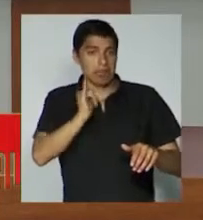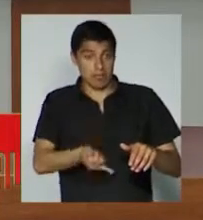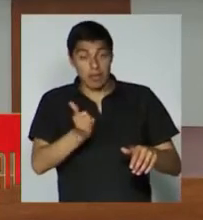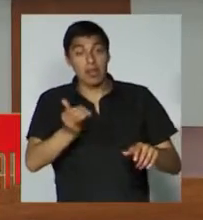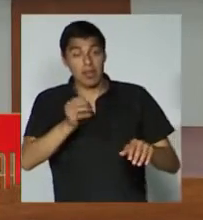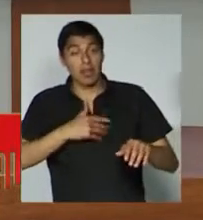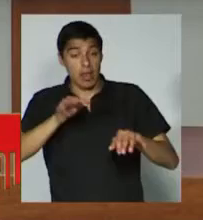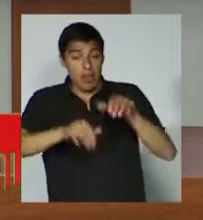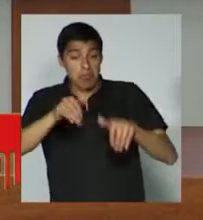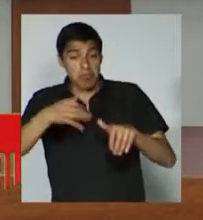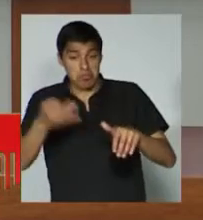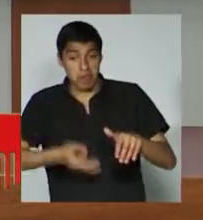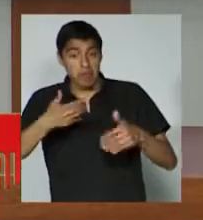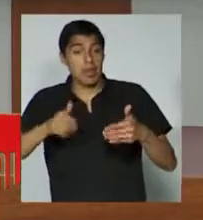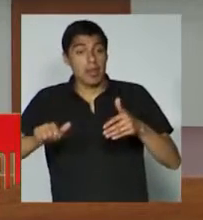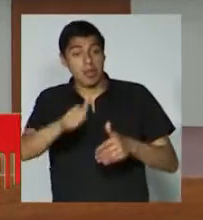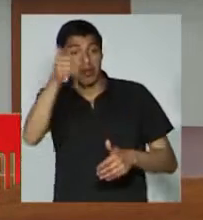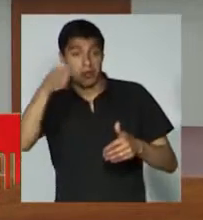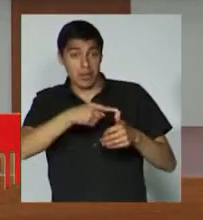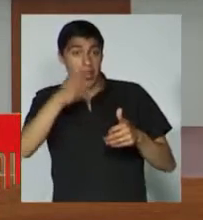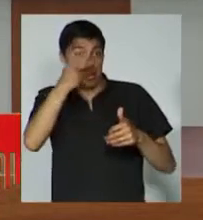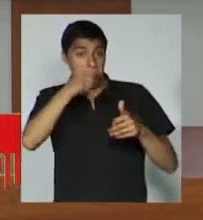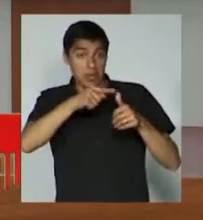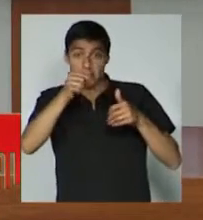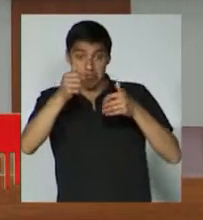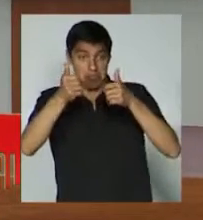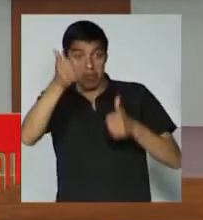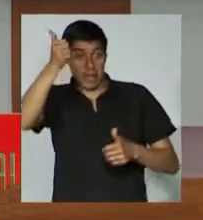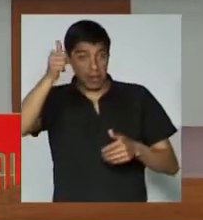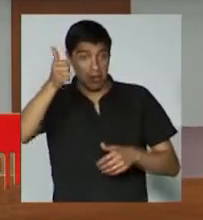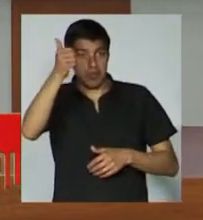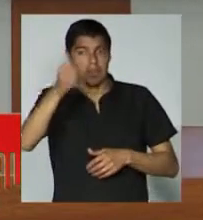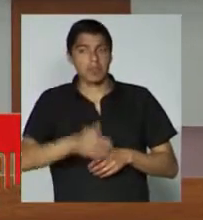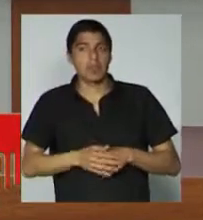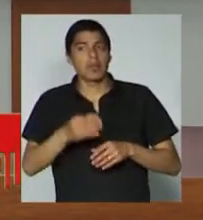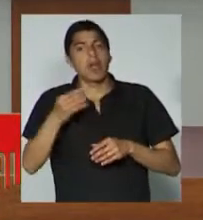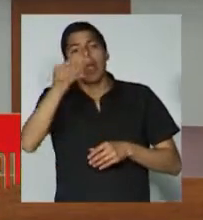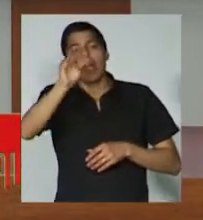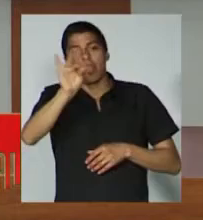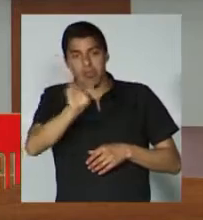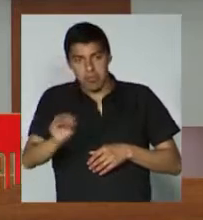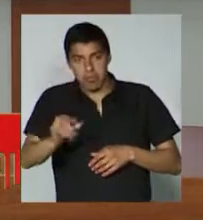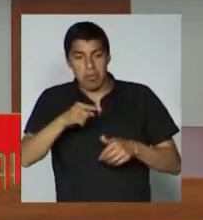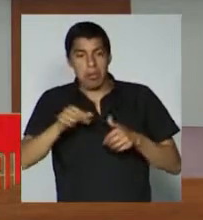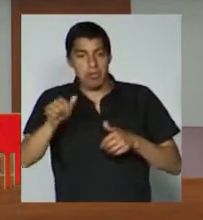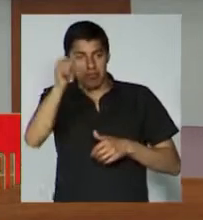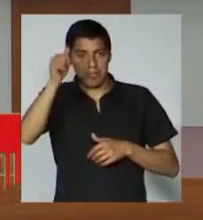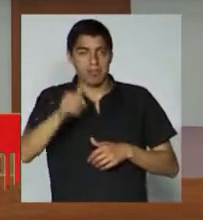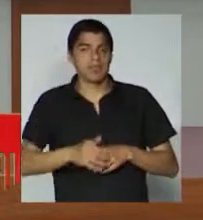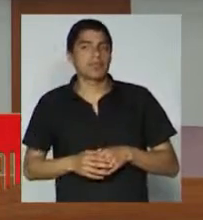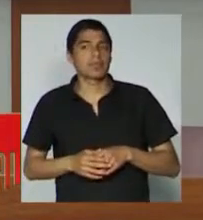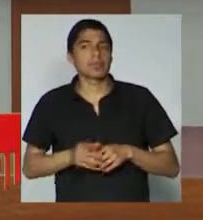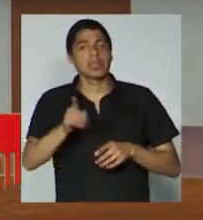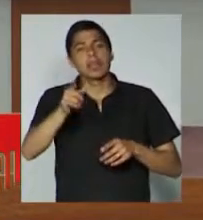cuando justamente que le alcanza a ganar al mismo Néstor Kirchner. A Kirchner, claro, le gana. Como candidato a diputado. Bueno, digo, es